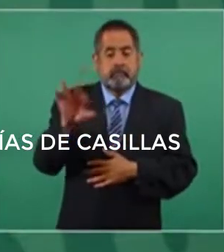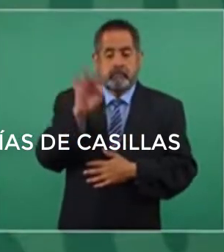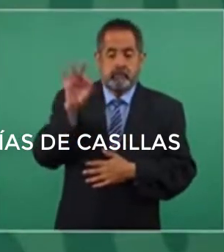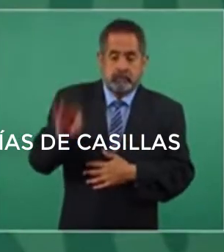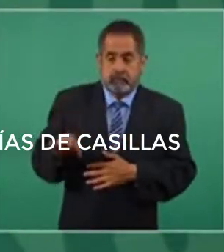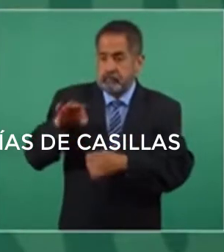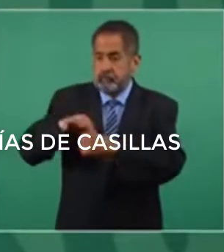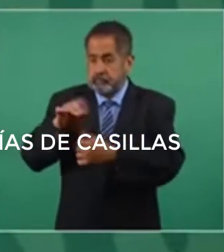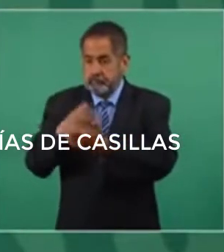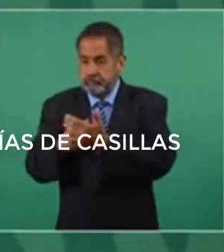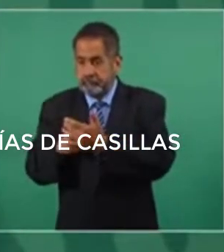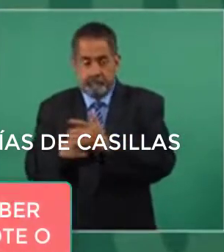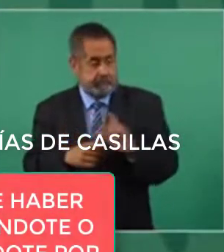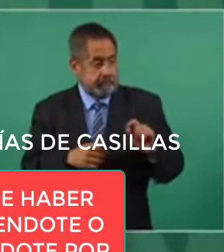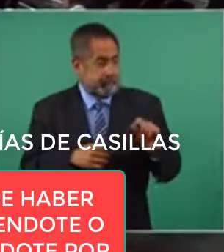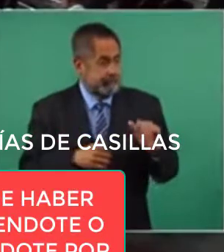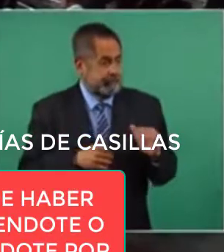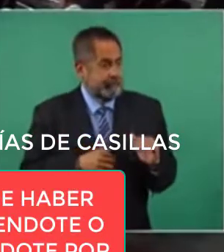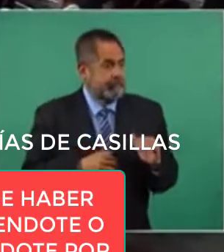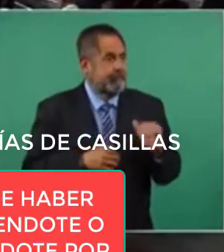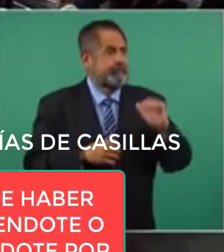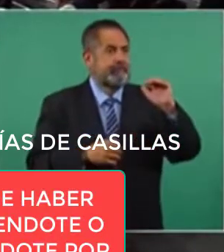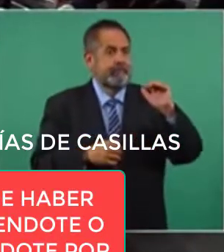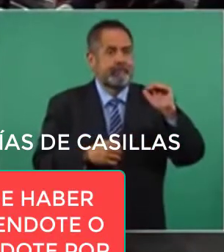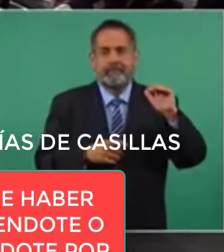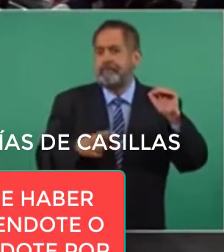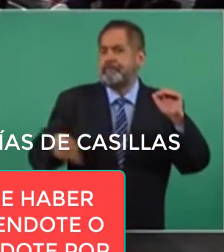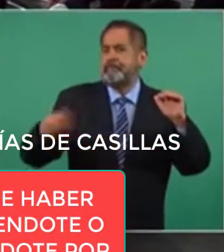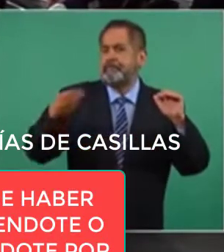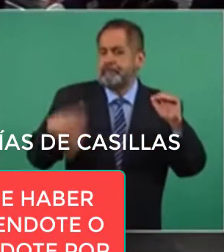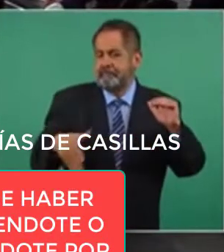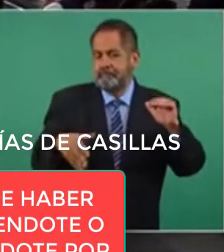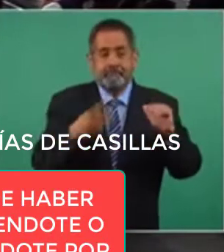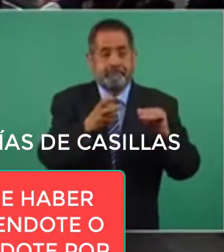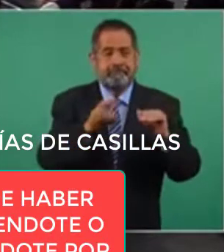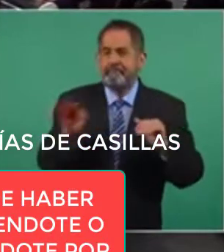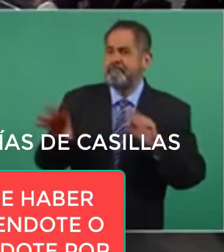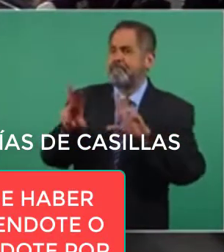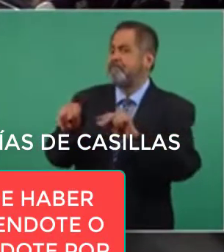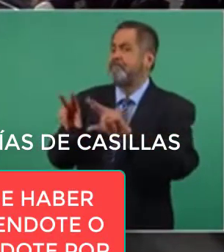20 se alzan con el triunfo.